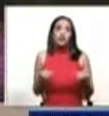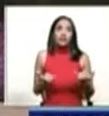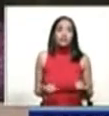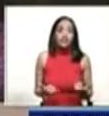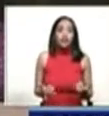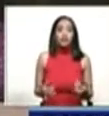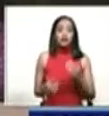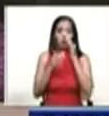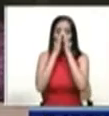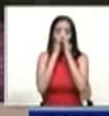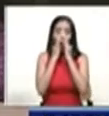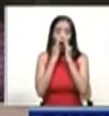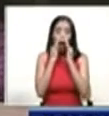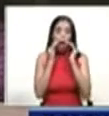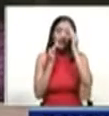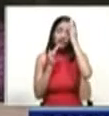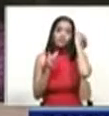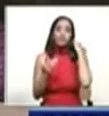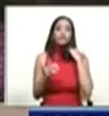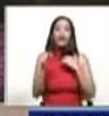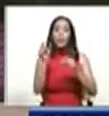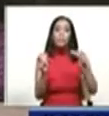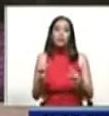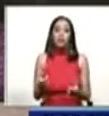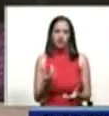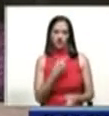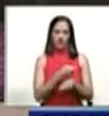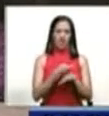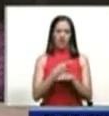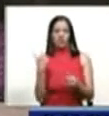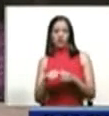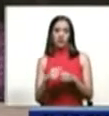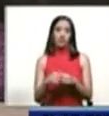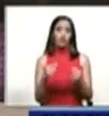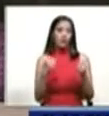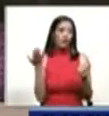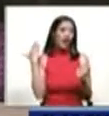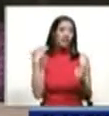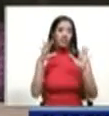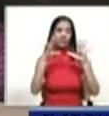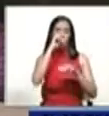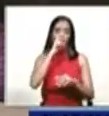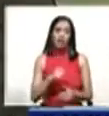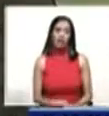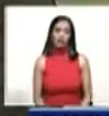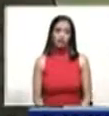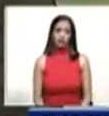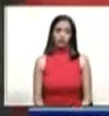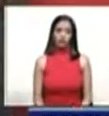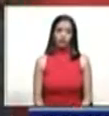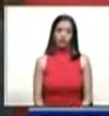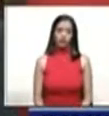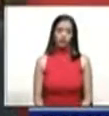ya José Luis Parada se proclamaba gobernador del estado de Zulia. Ah, sí, ya se proclamó. Claro, y eso fue hace 10 años, negro. Ya ellos se proclamaban gobernadores del estado. Yo hago